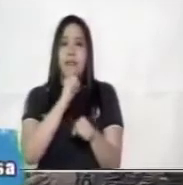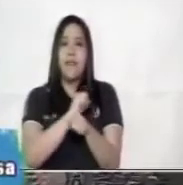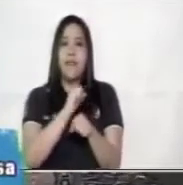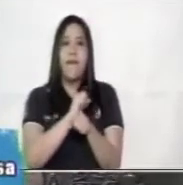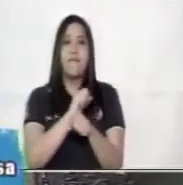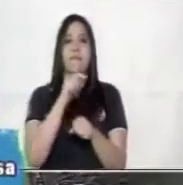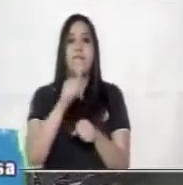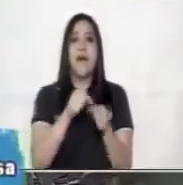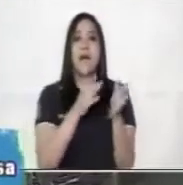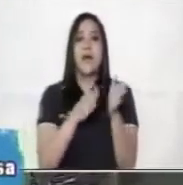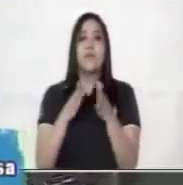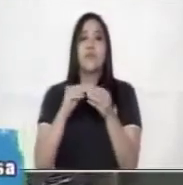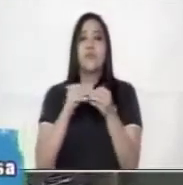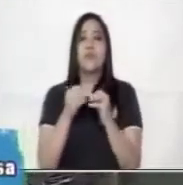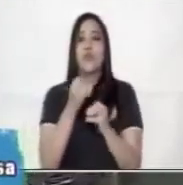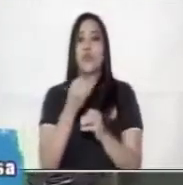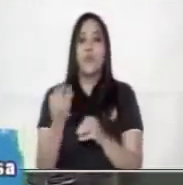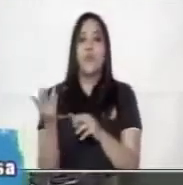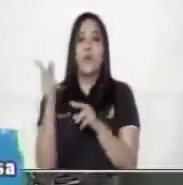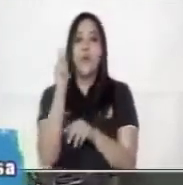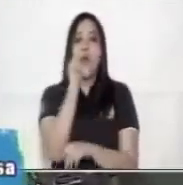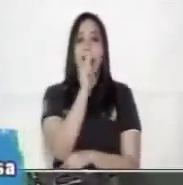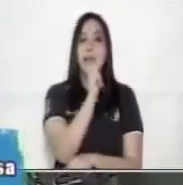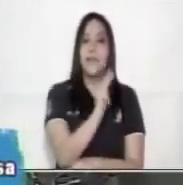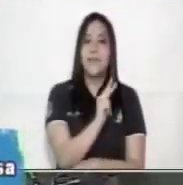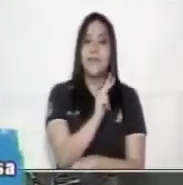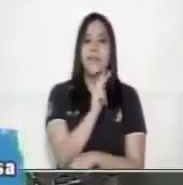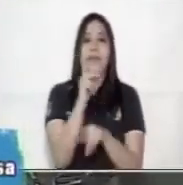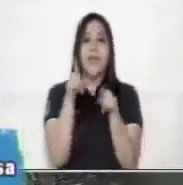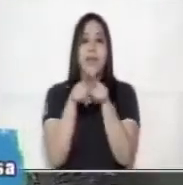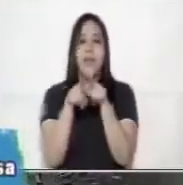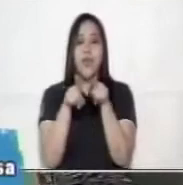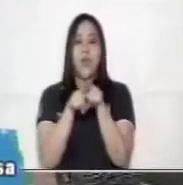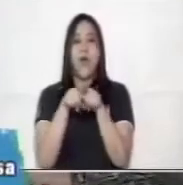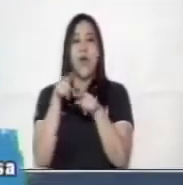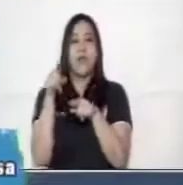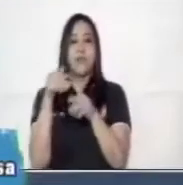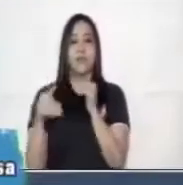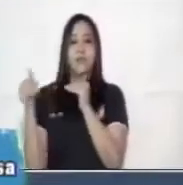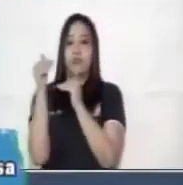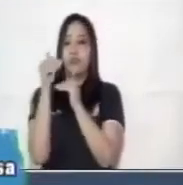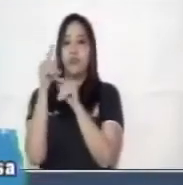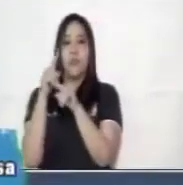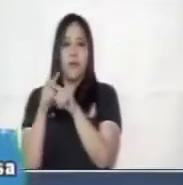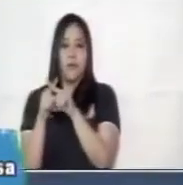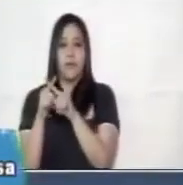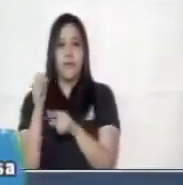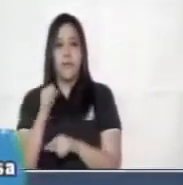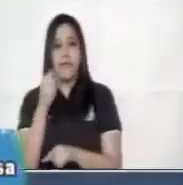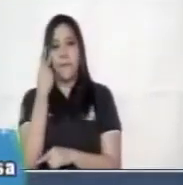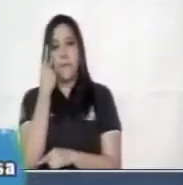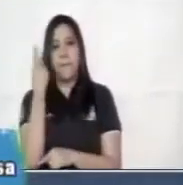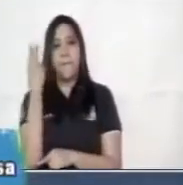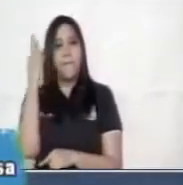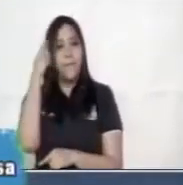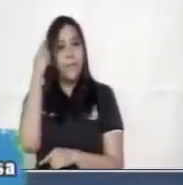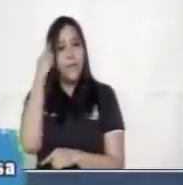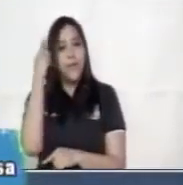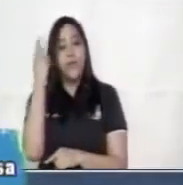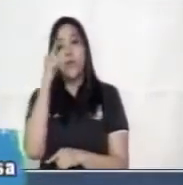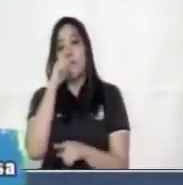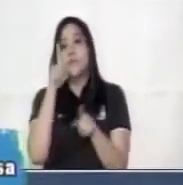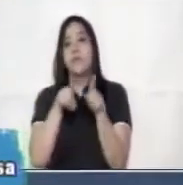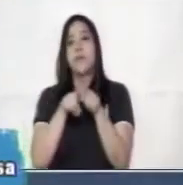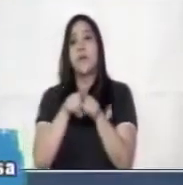proporcionalidad inversa es Y igual a A sobre X. Bien. Recordemos entonces